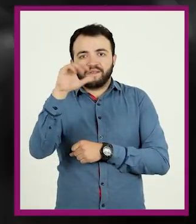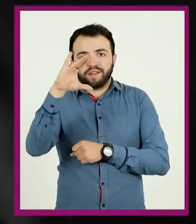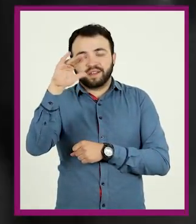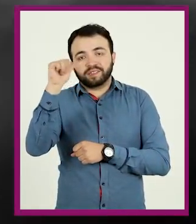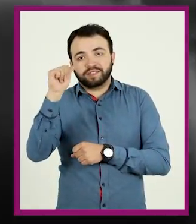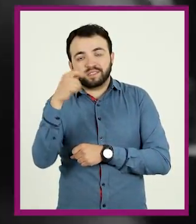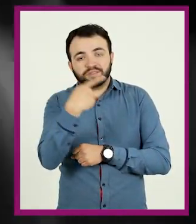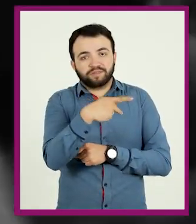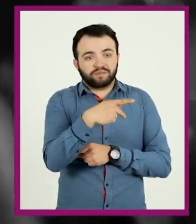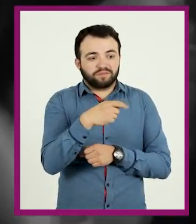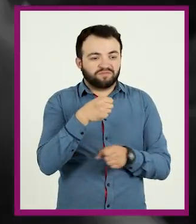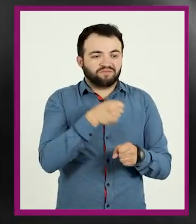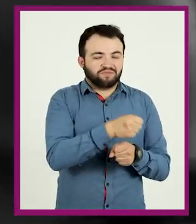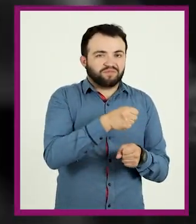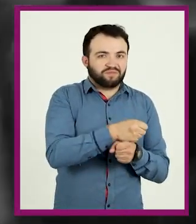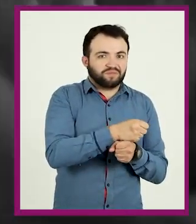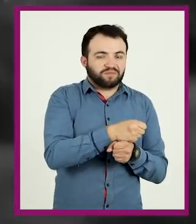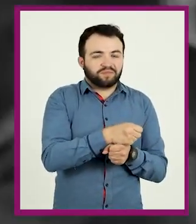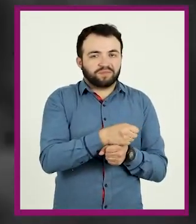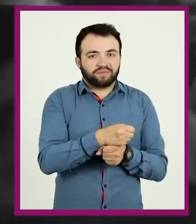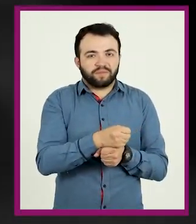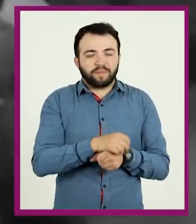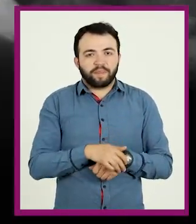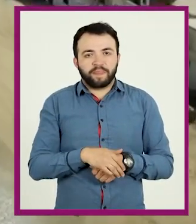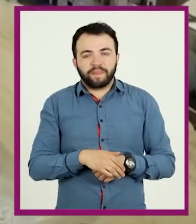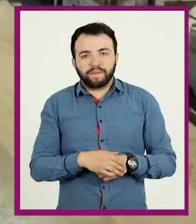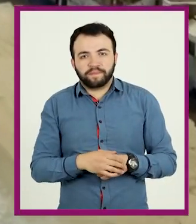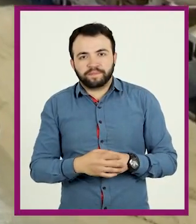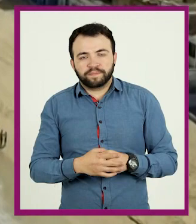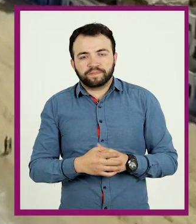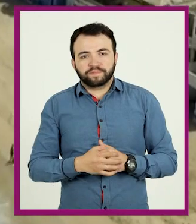parte integral del territorio galo.